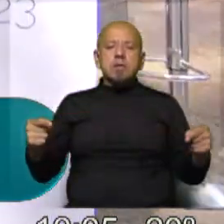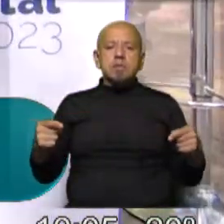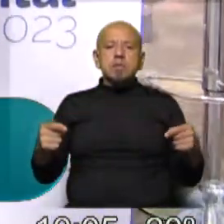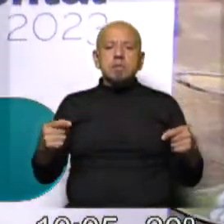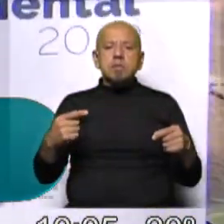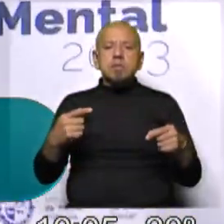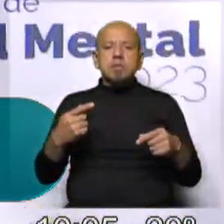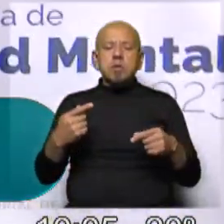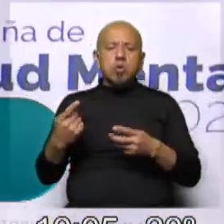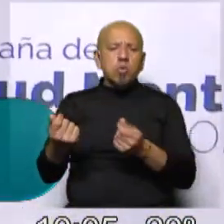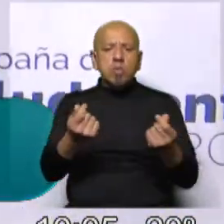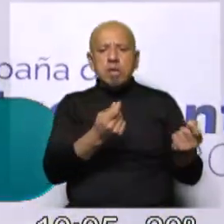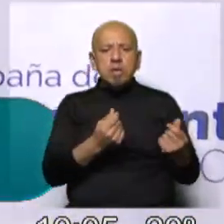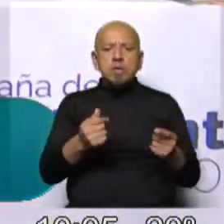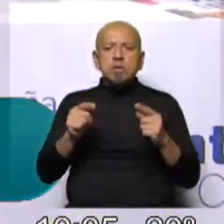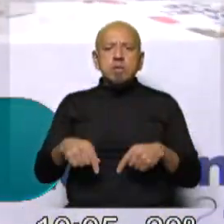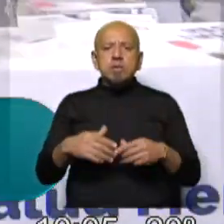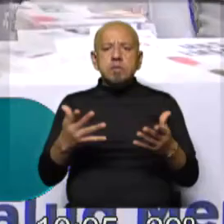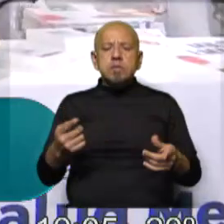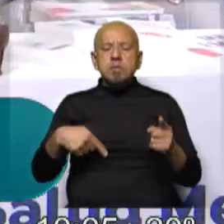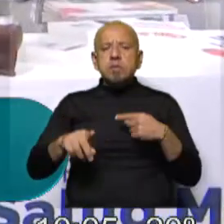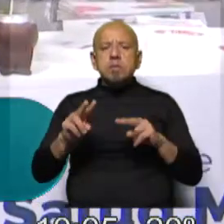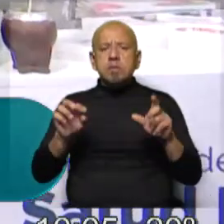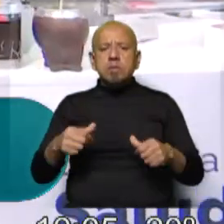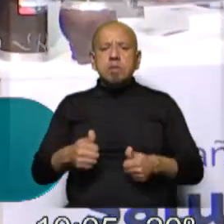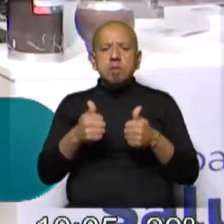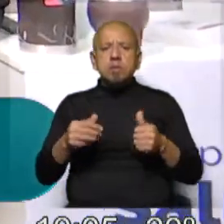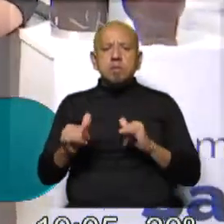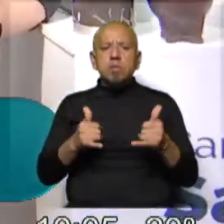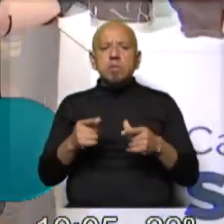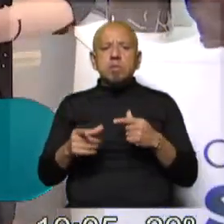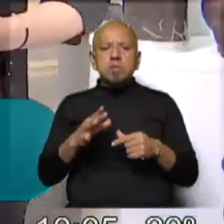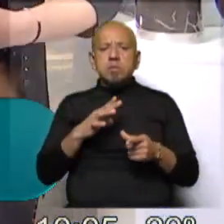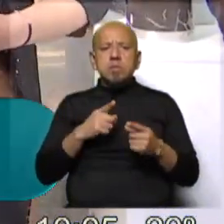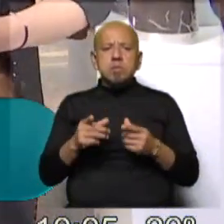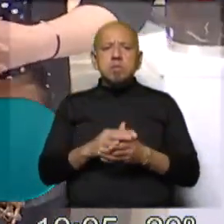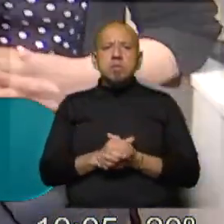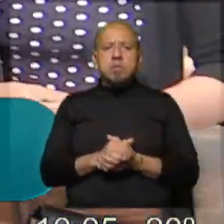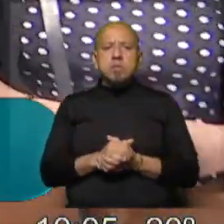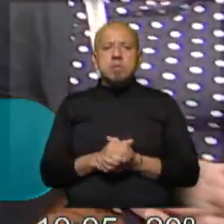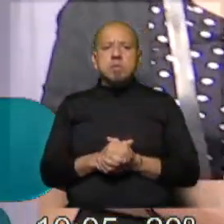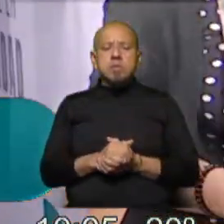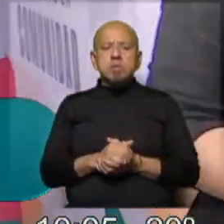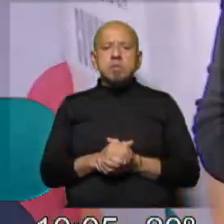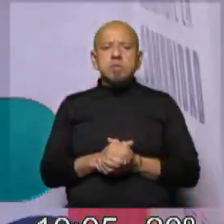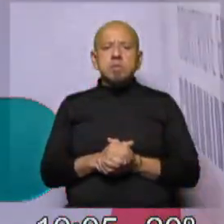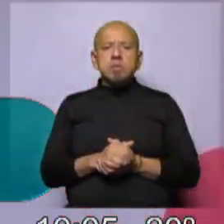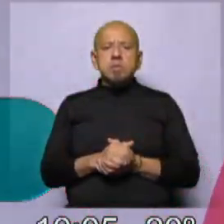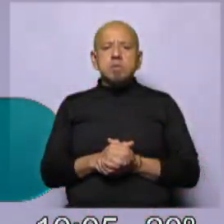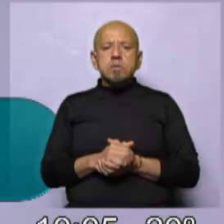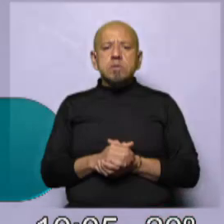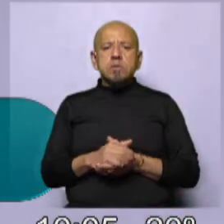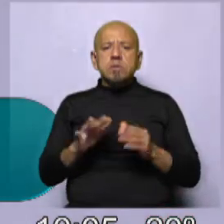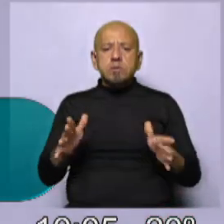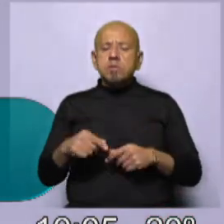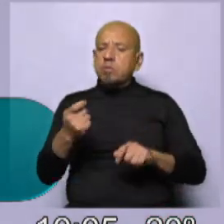venir a comprar en algún momento, más allá de lo lúdico que va a haber aquí en la tarde. Alfonso Arocena, buen día. Buen día, no, para vender no